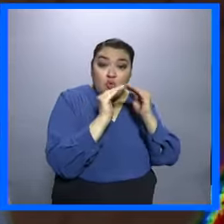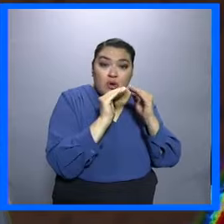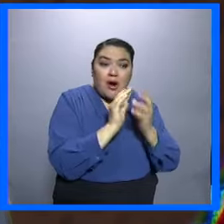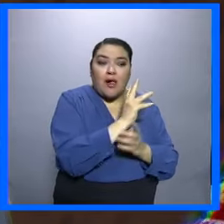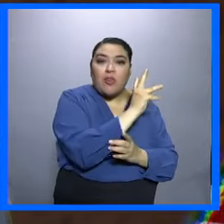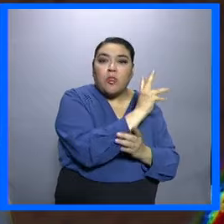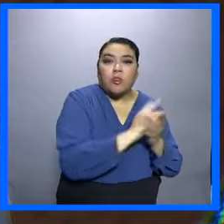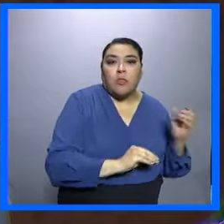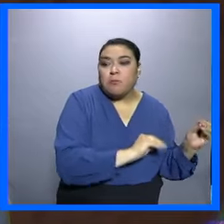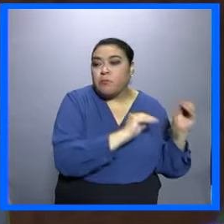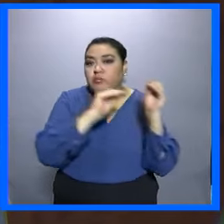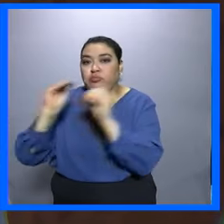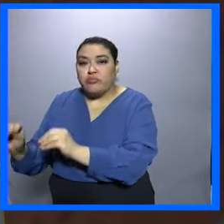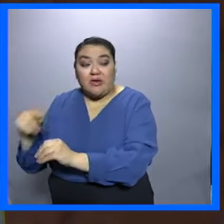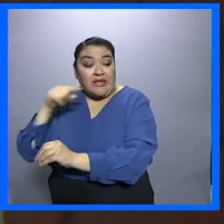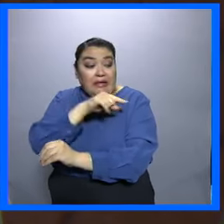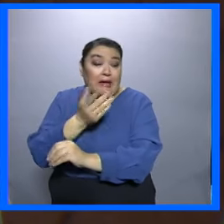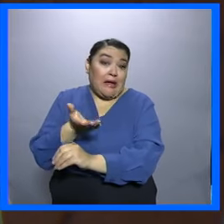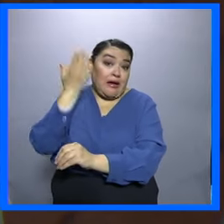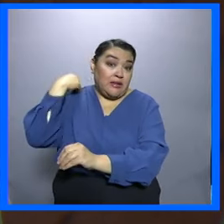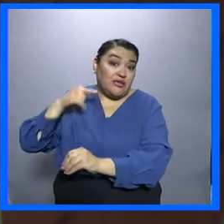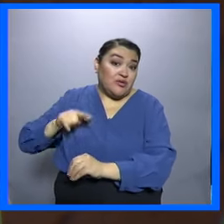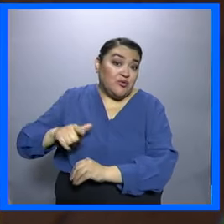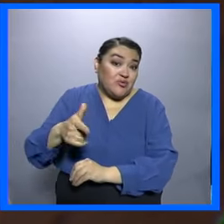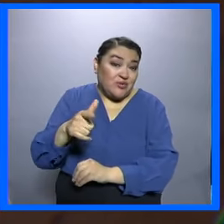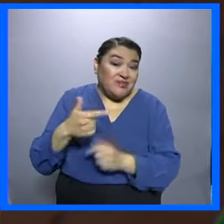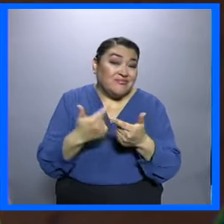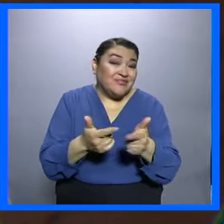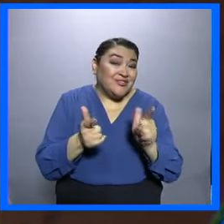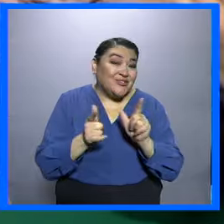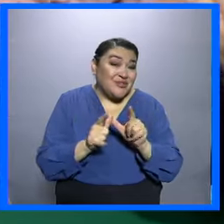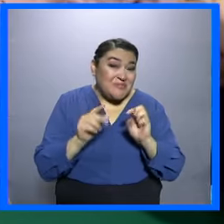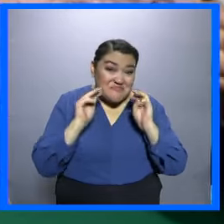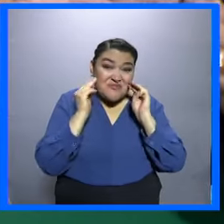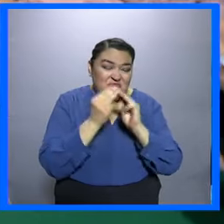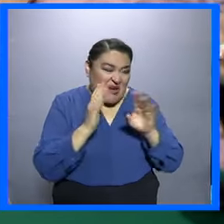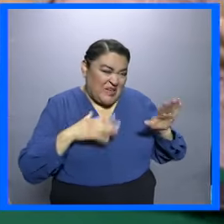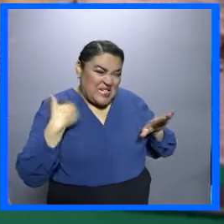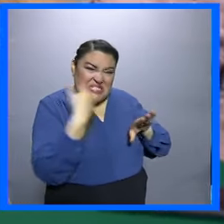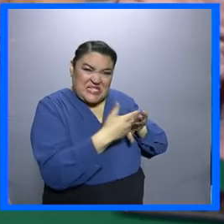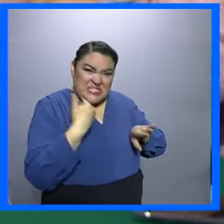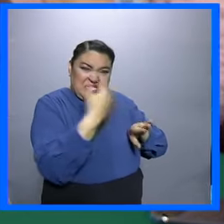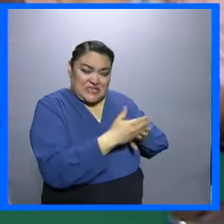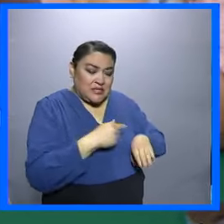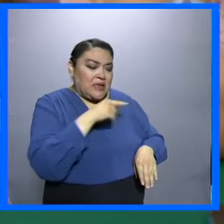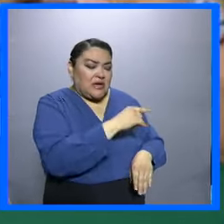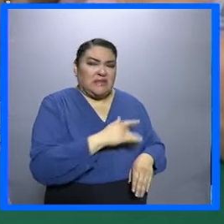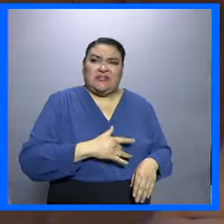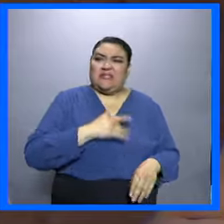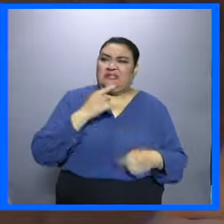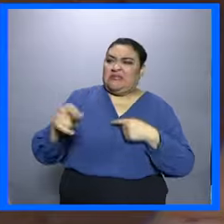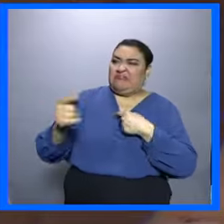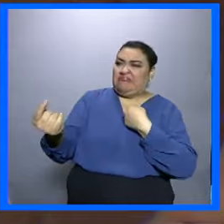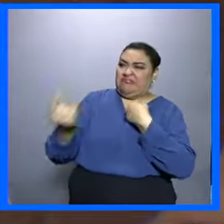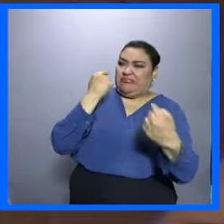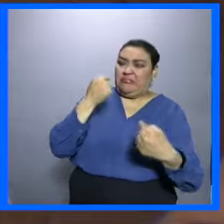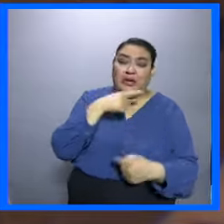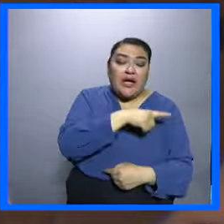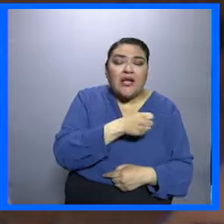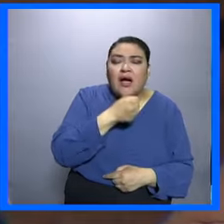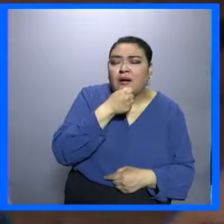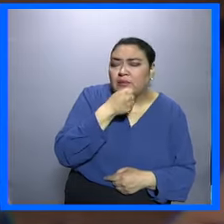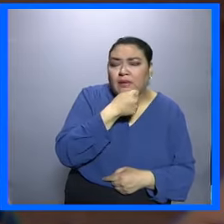en Guanajuato por las amenazas de grupos del crimen organizado, que se sintieron afectados por un trabajo